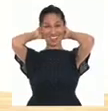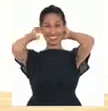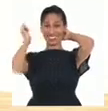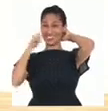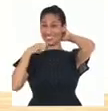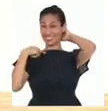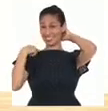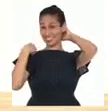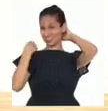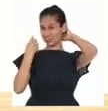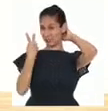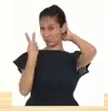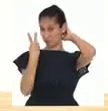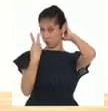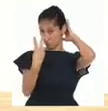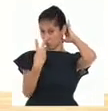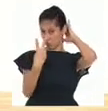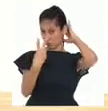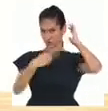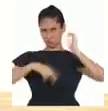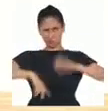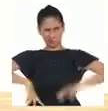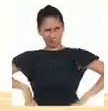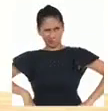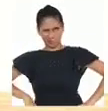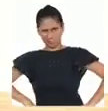molesto,